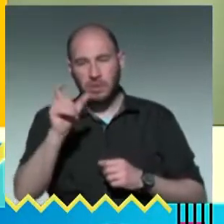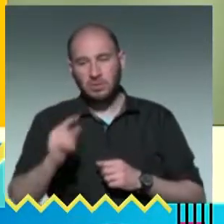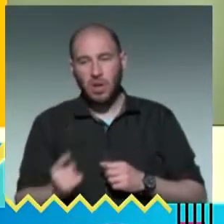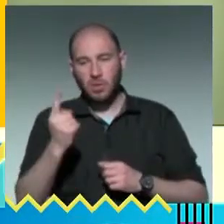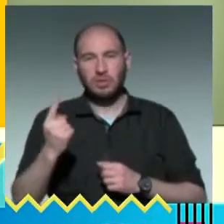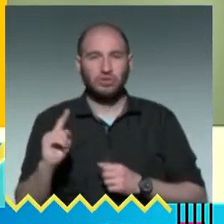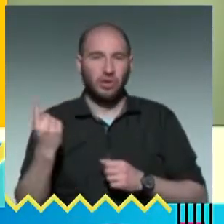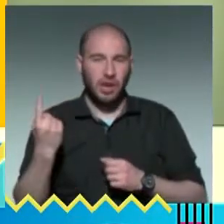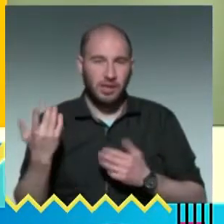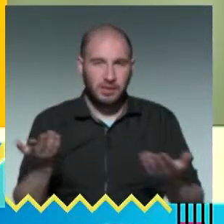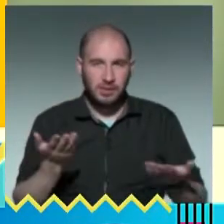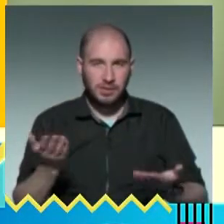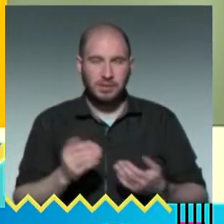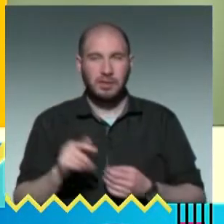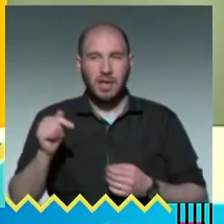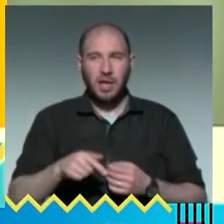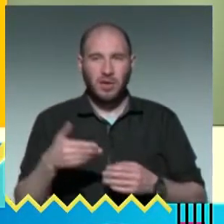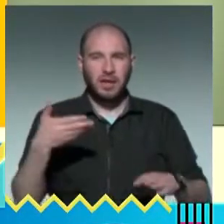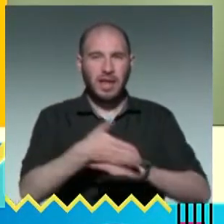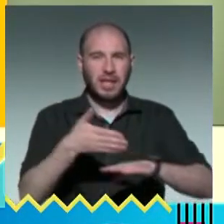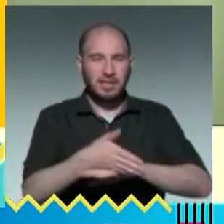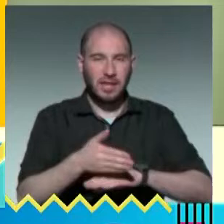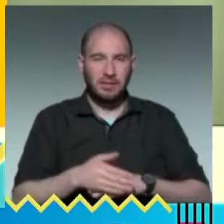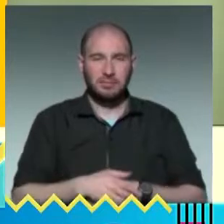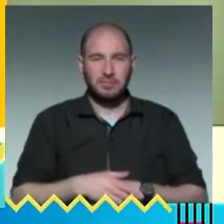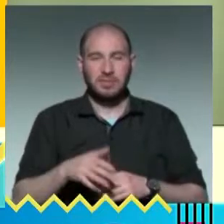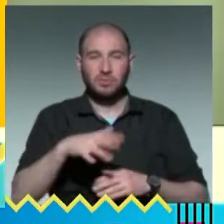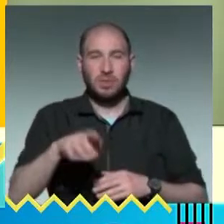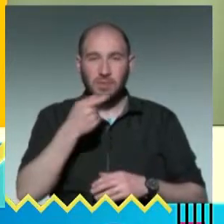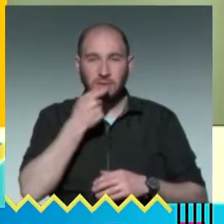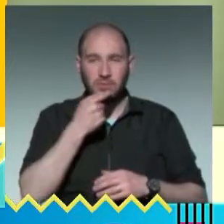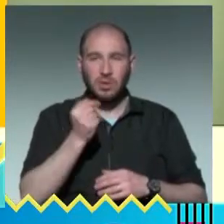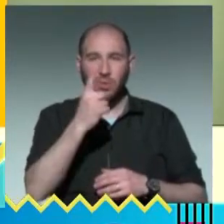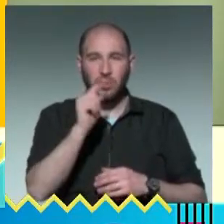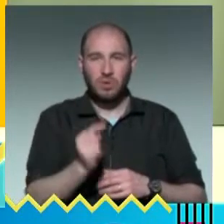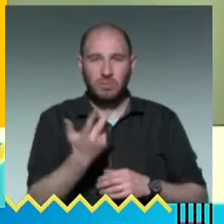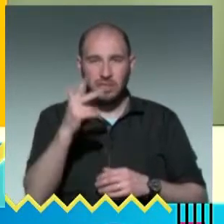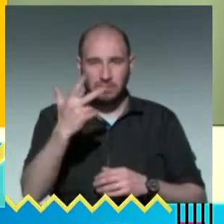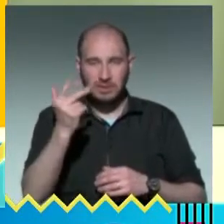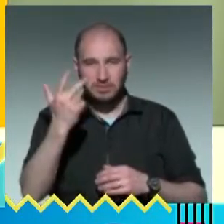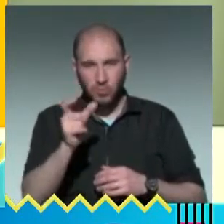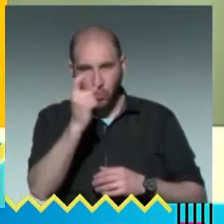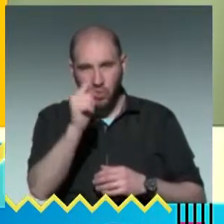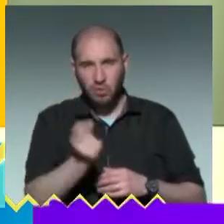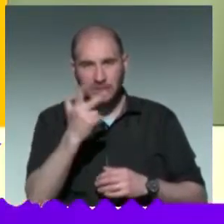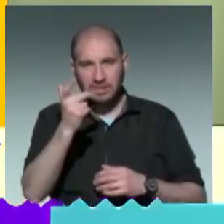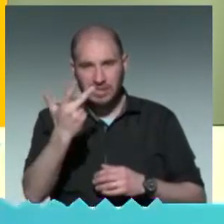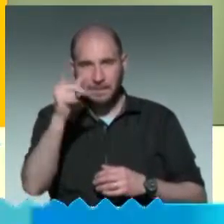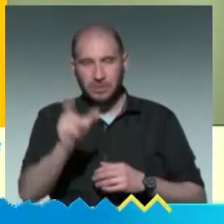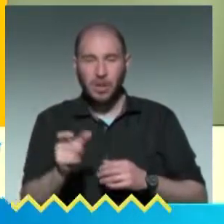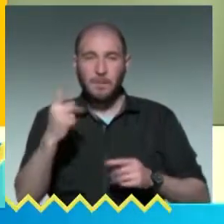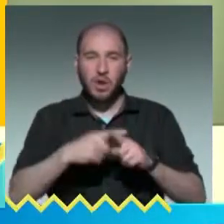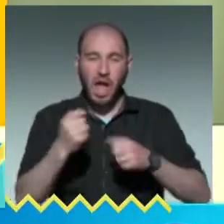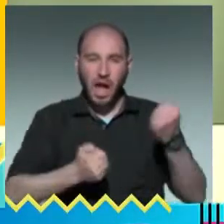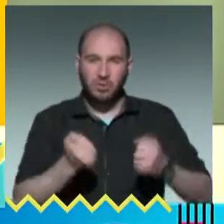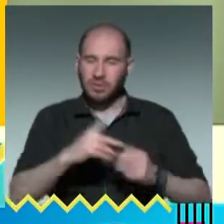persona que viene en su auto? Hoy la tasa de ingreso que tiene determinada la ciudad de Mendoza es 1,3 personas por vehículo. Eso nos lleva al colapso. El